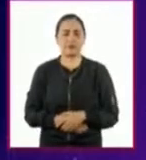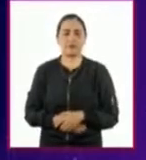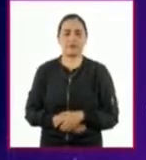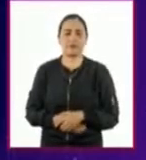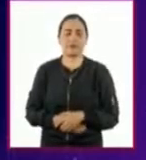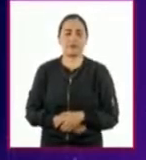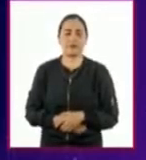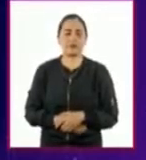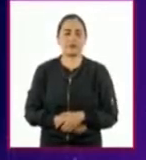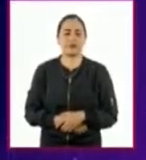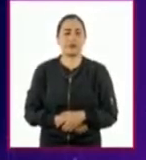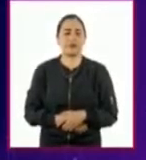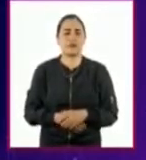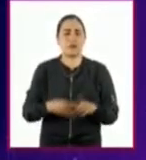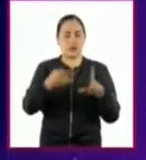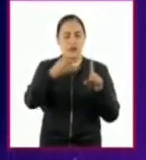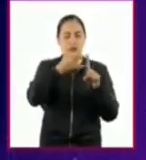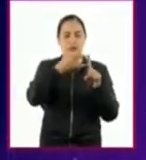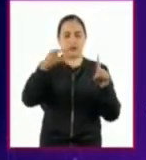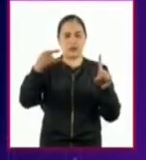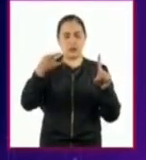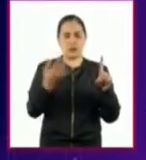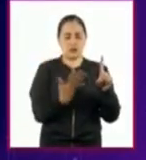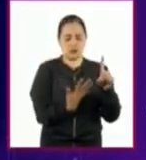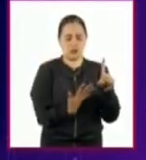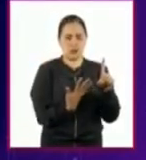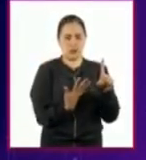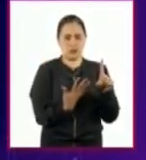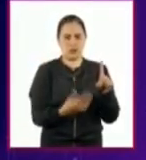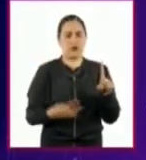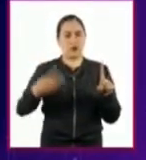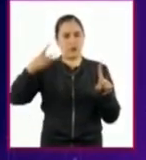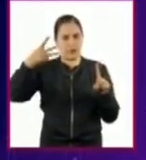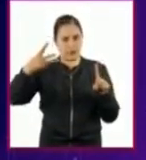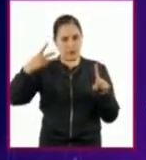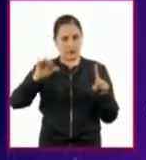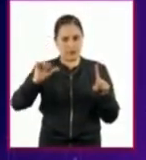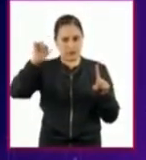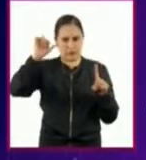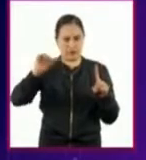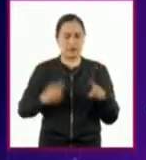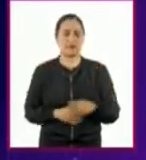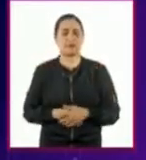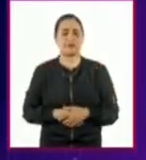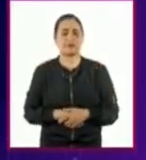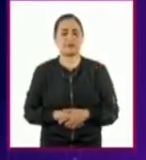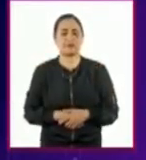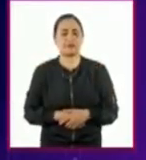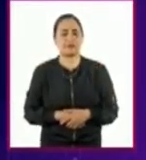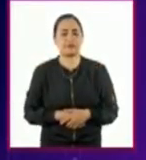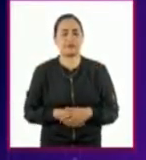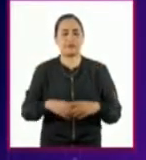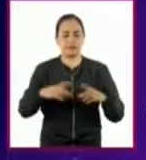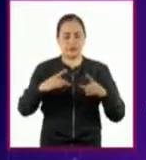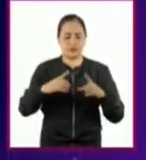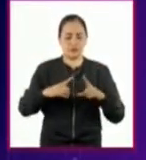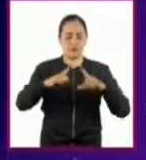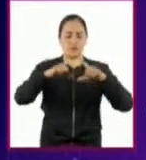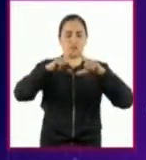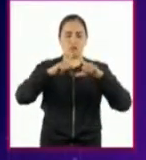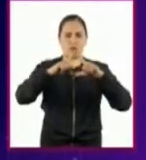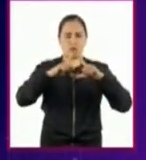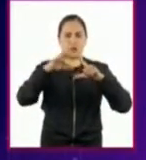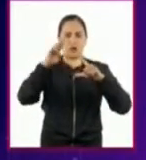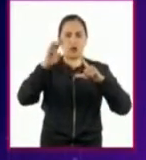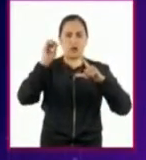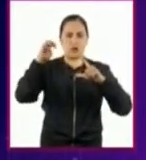Construir rectángulo de 5 centímetros de base y 3 centímetros de altura. Y construir rombo con lados de 4